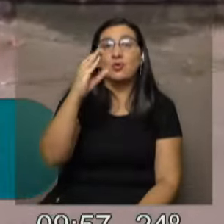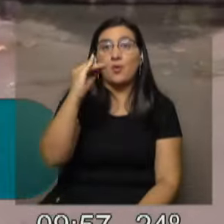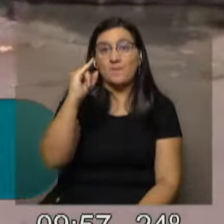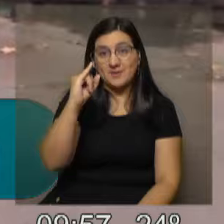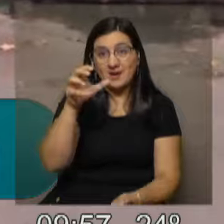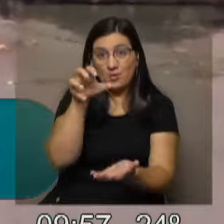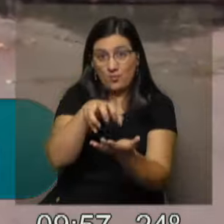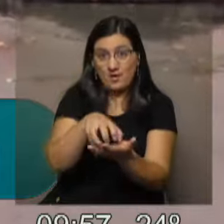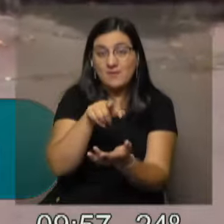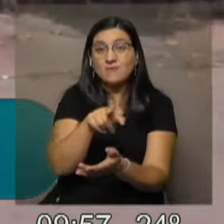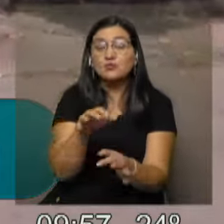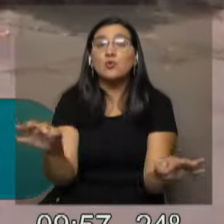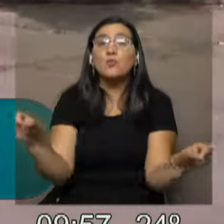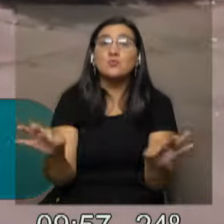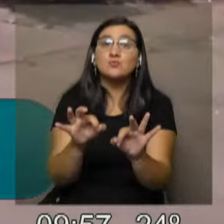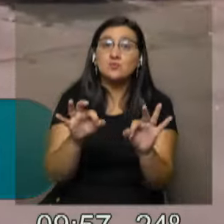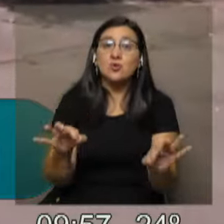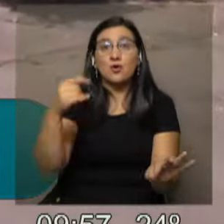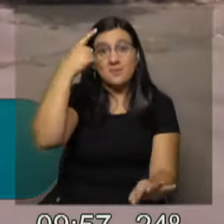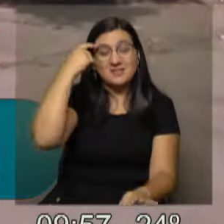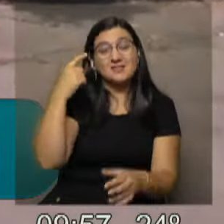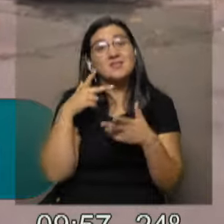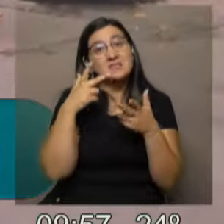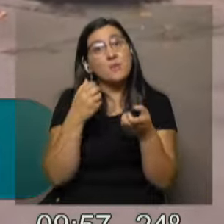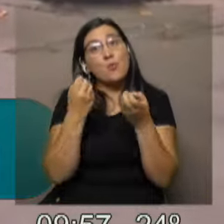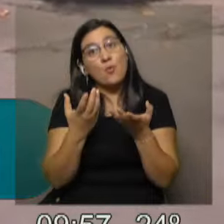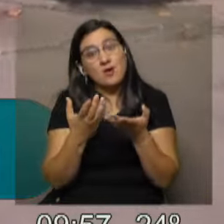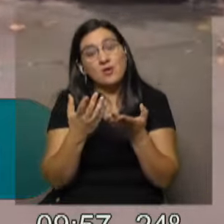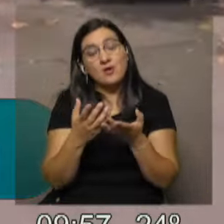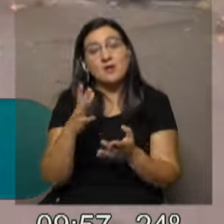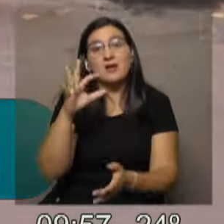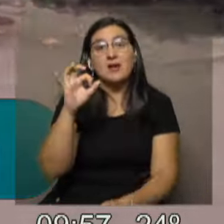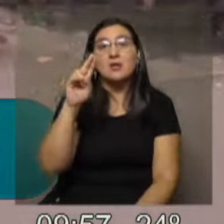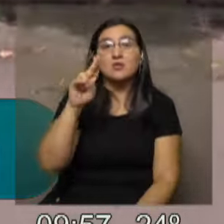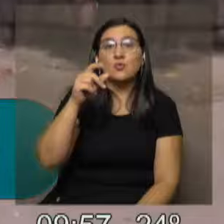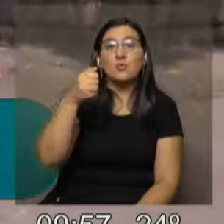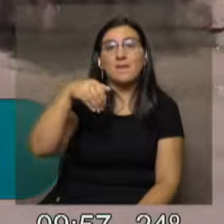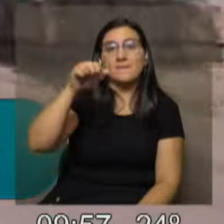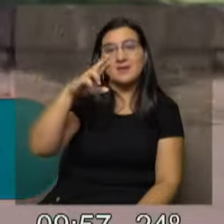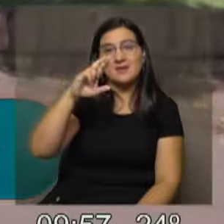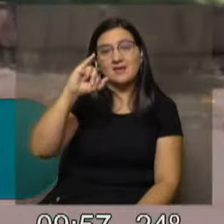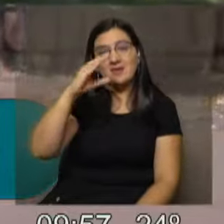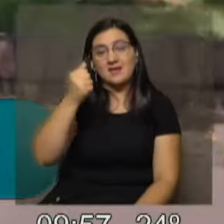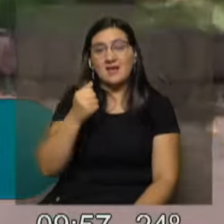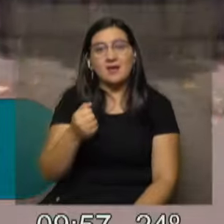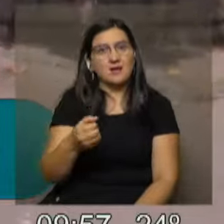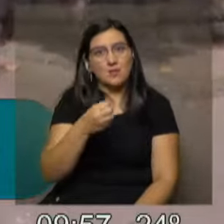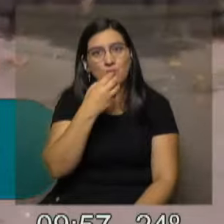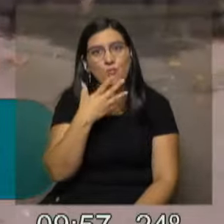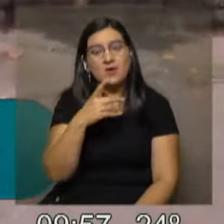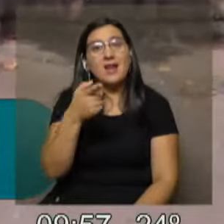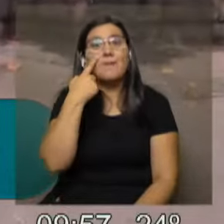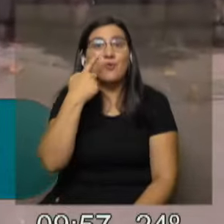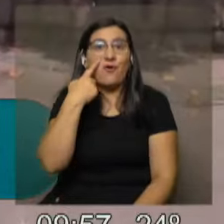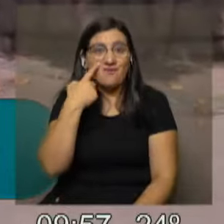músicos tropicales con años, te decían, bueno, a ver, en el Sudamérica te jugás la vida. Si rendís en el Sudamérica, estás